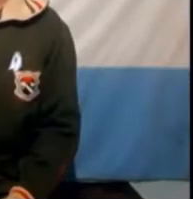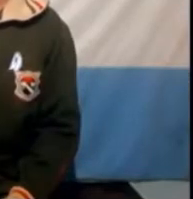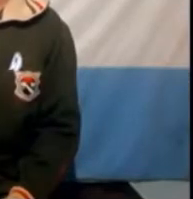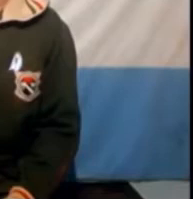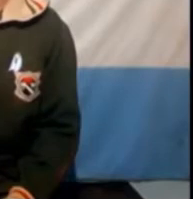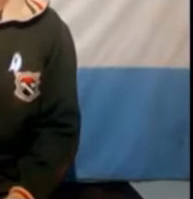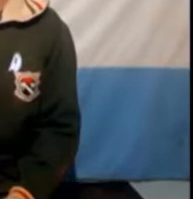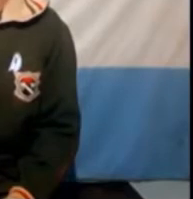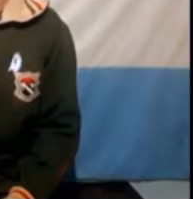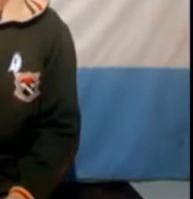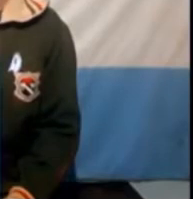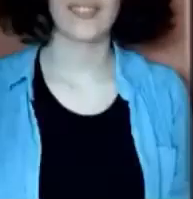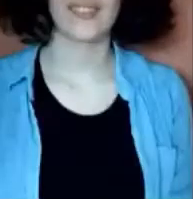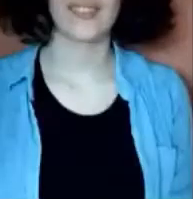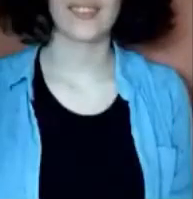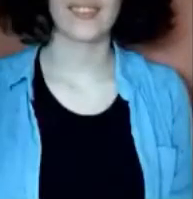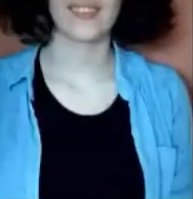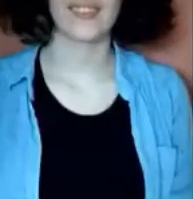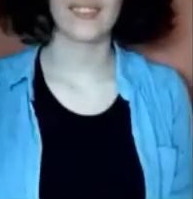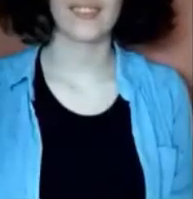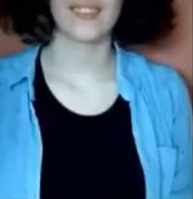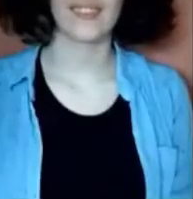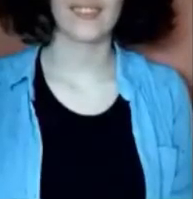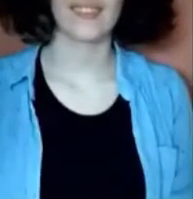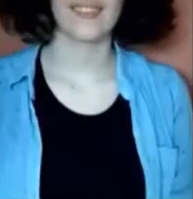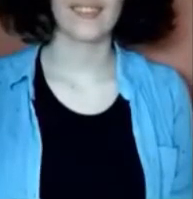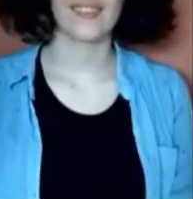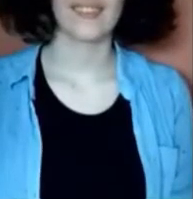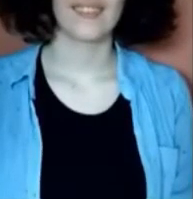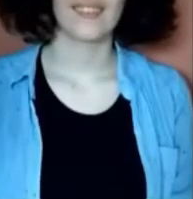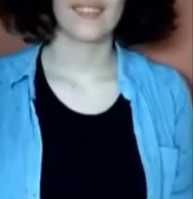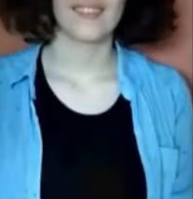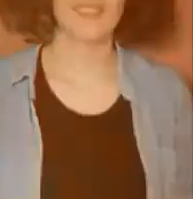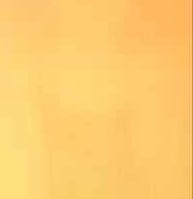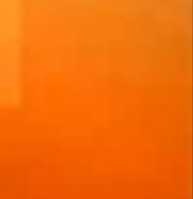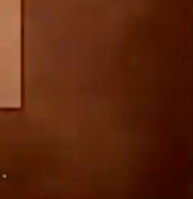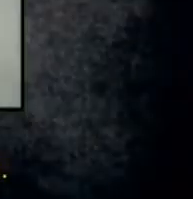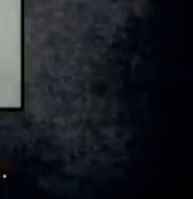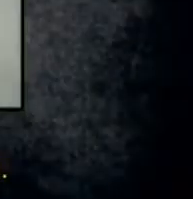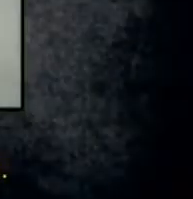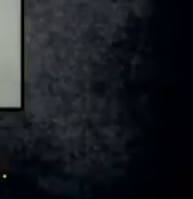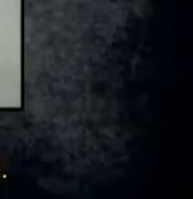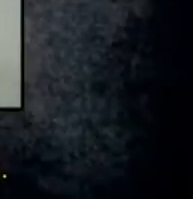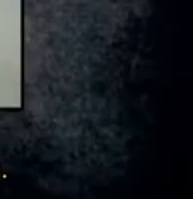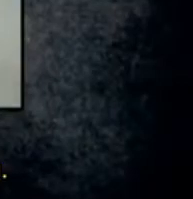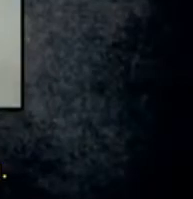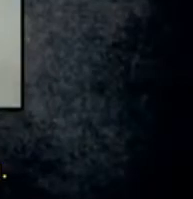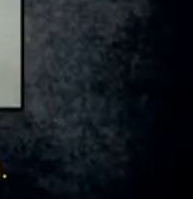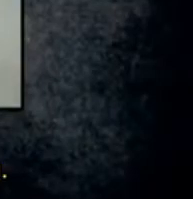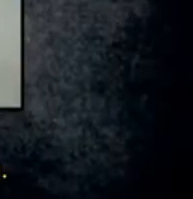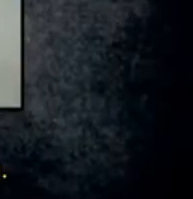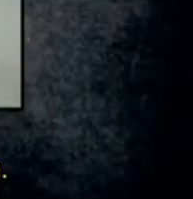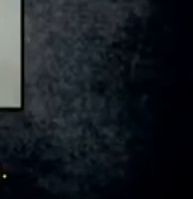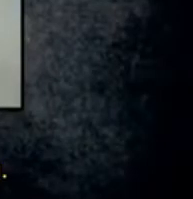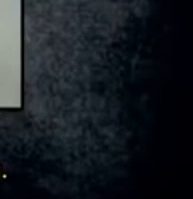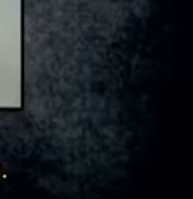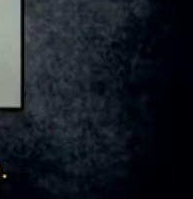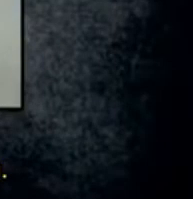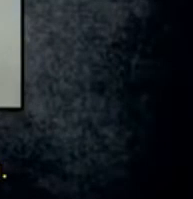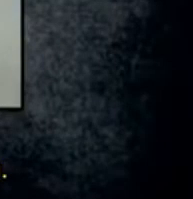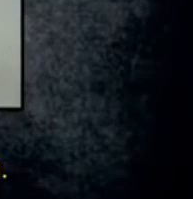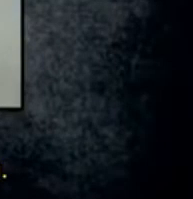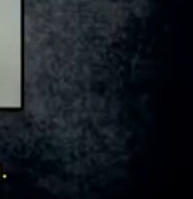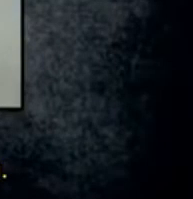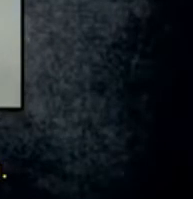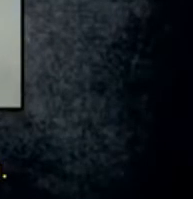bajo del seguro y garantía de sus vidas haberes y fama ian time inc cancún hampa